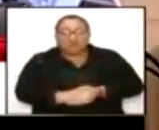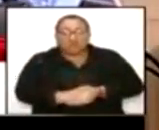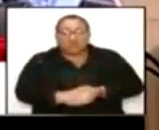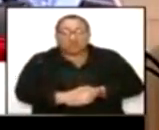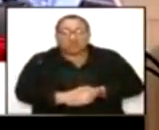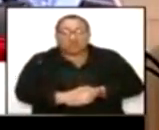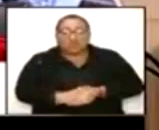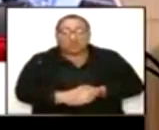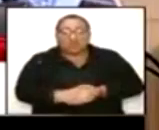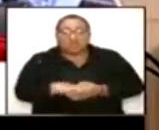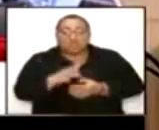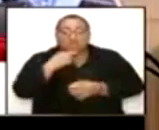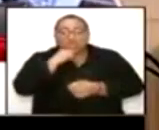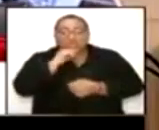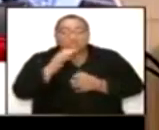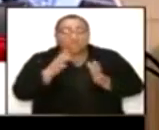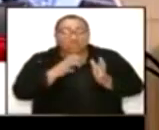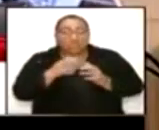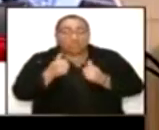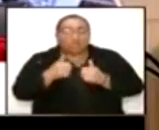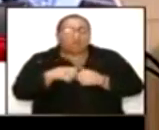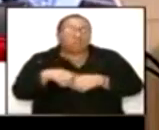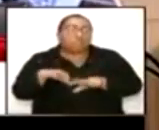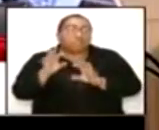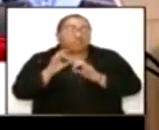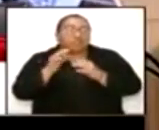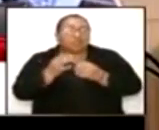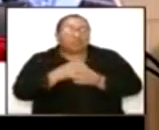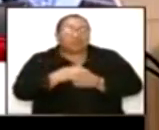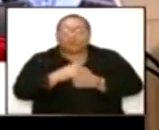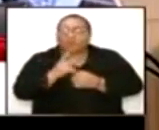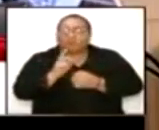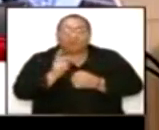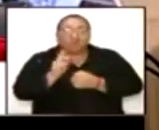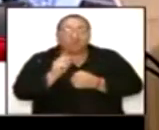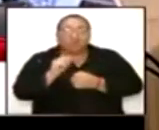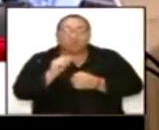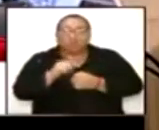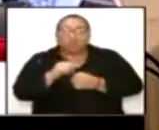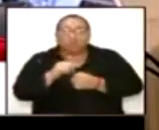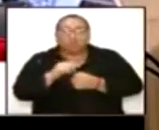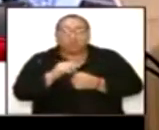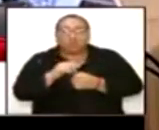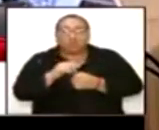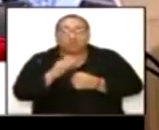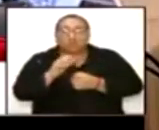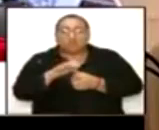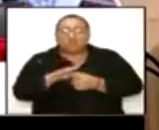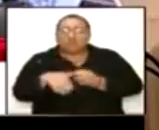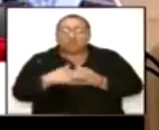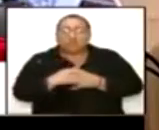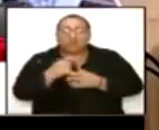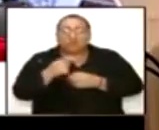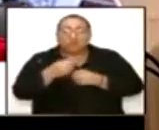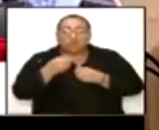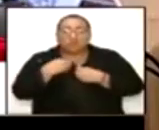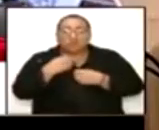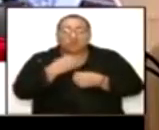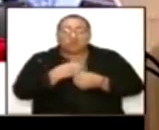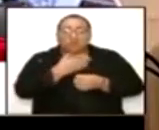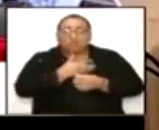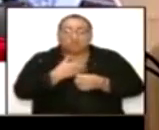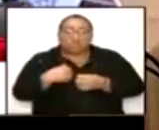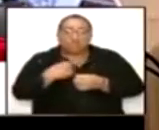de inseguridad, incluso en sus propios entornos familiares. Porque de estos 47% de niñas violadas,